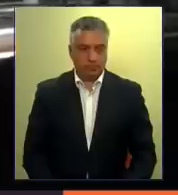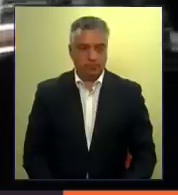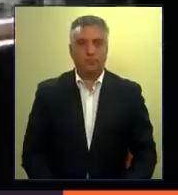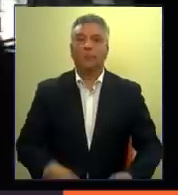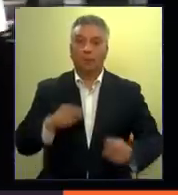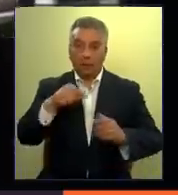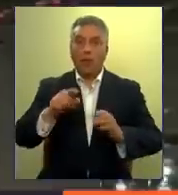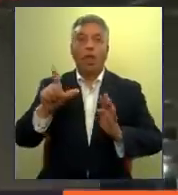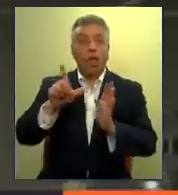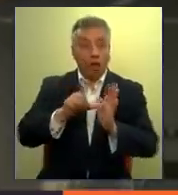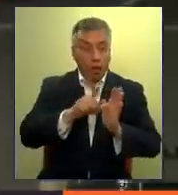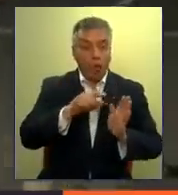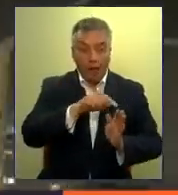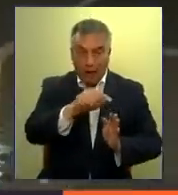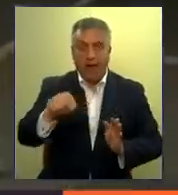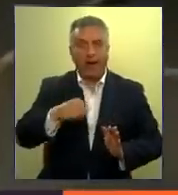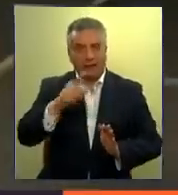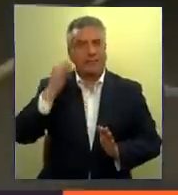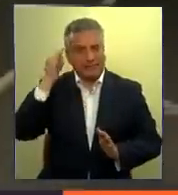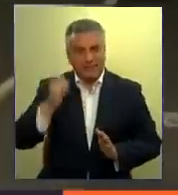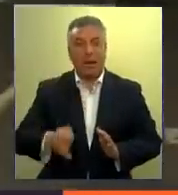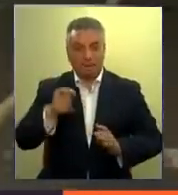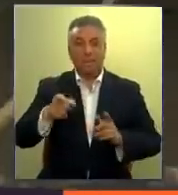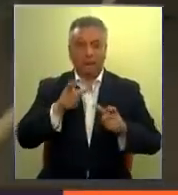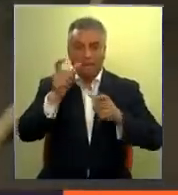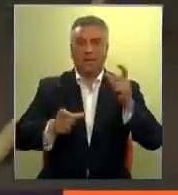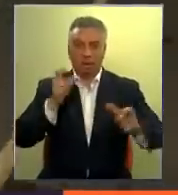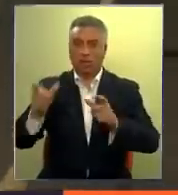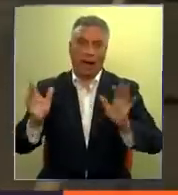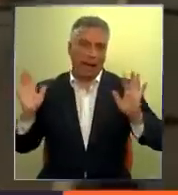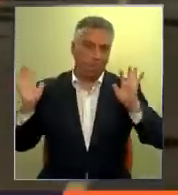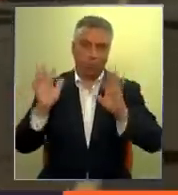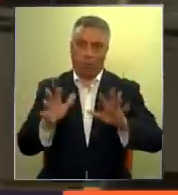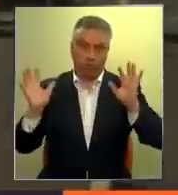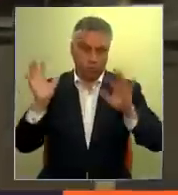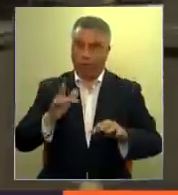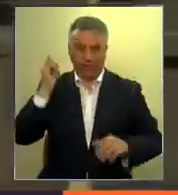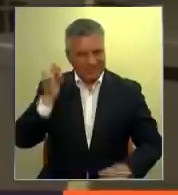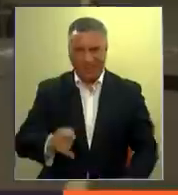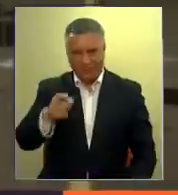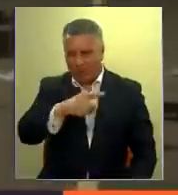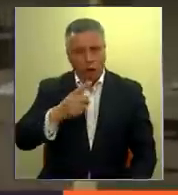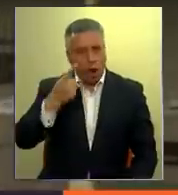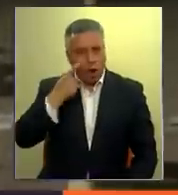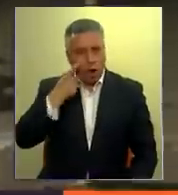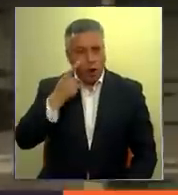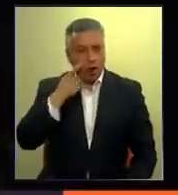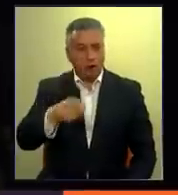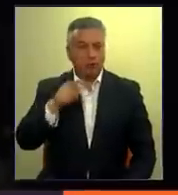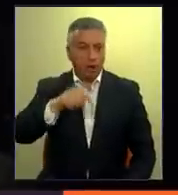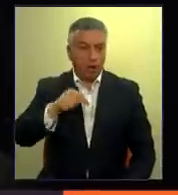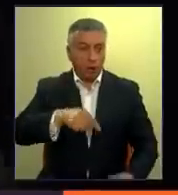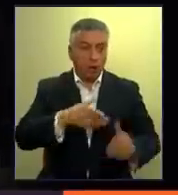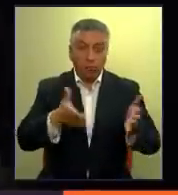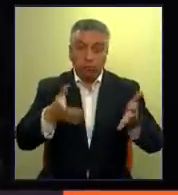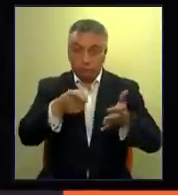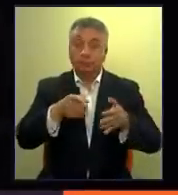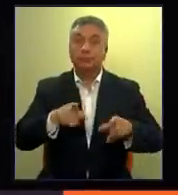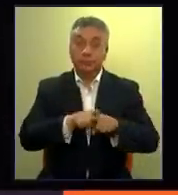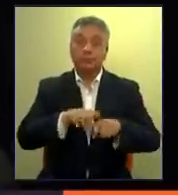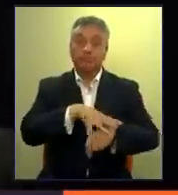los lugares del litoral donde siempre se reúnen personas. Estamos efectuando un recorrido en el sector jurisdiccional de la Autoridad Marítima, un recorrido